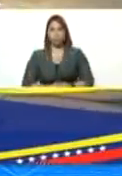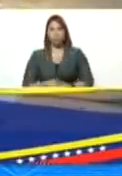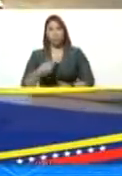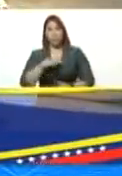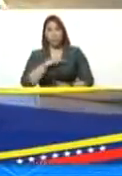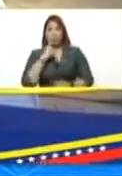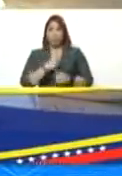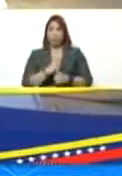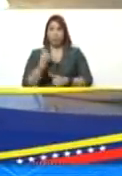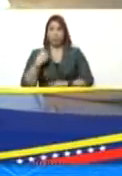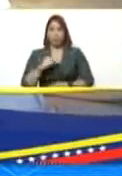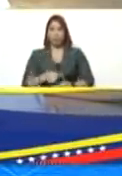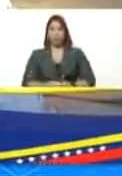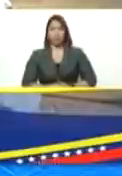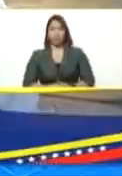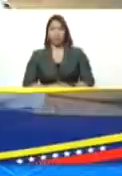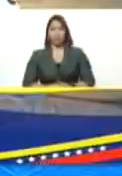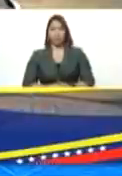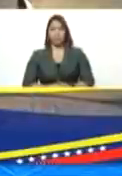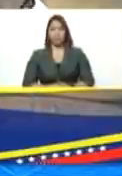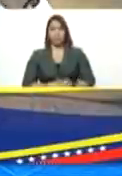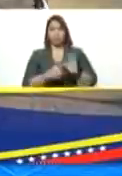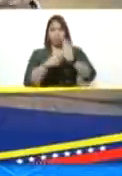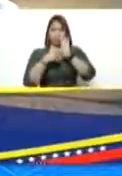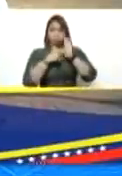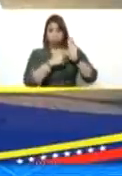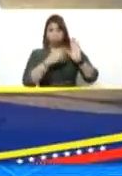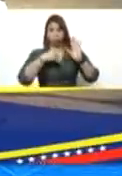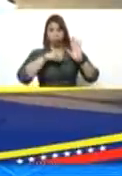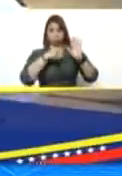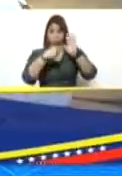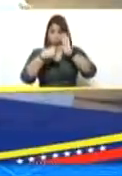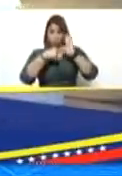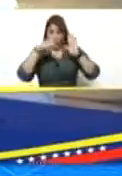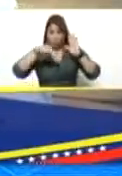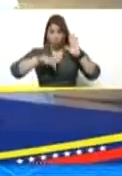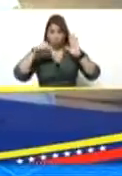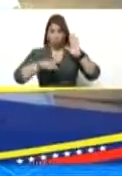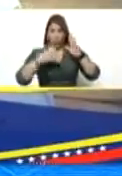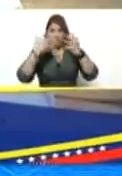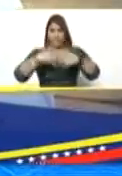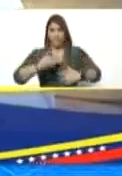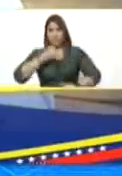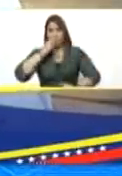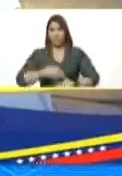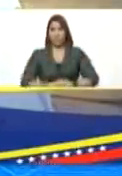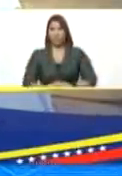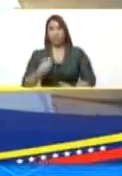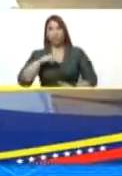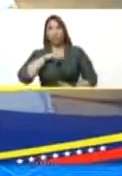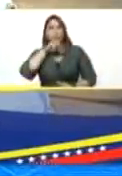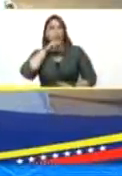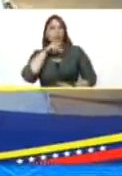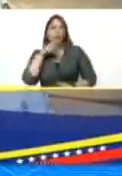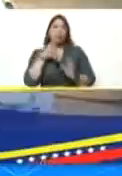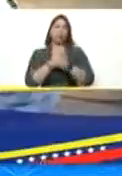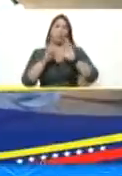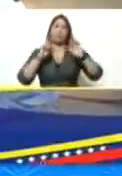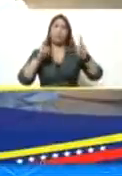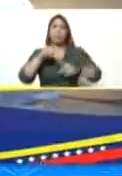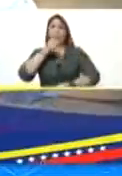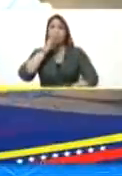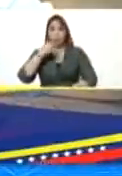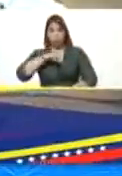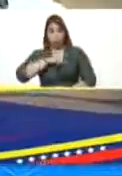Nosotros deberíamos tener y mostrar, como estamos mostrando hoy aquí en Fama de América, y hemos hablado del tema del café.